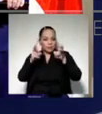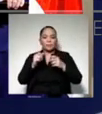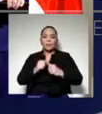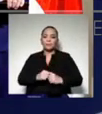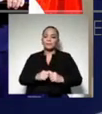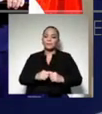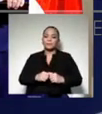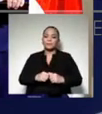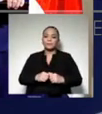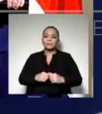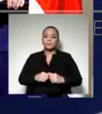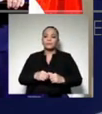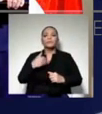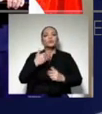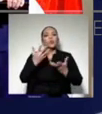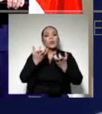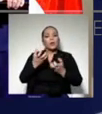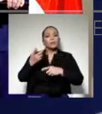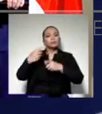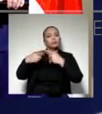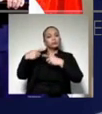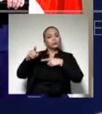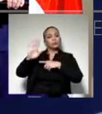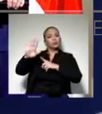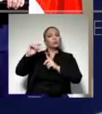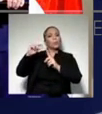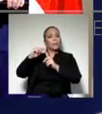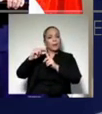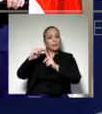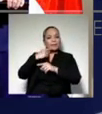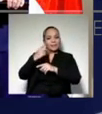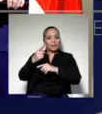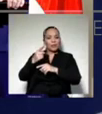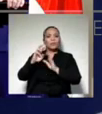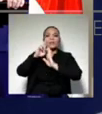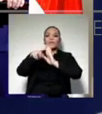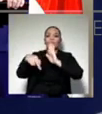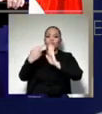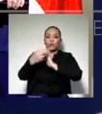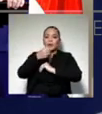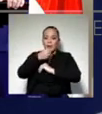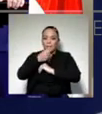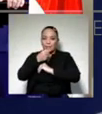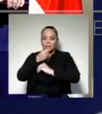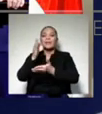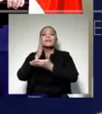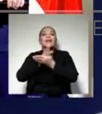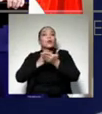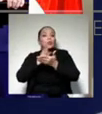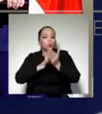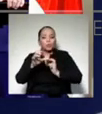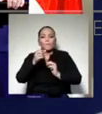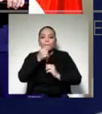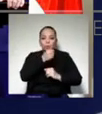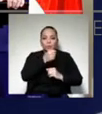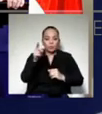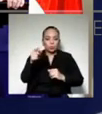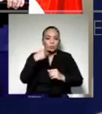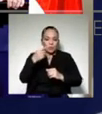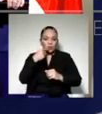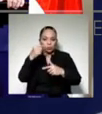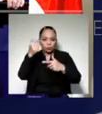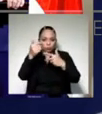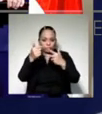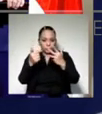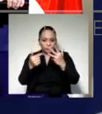hacer recapitulación de sus palabras sobre el papel de la prensa, de algunos periodistas a los cuales usted